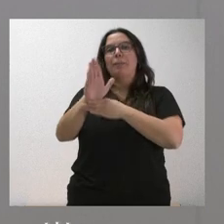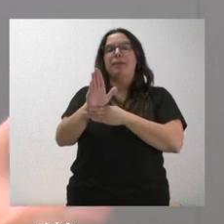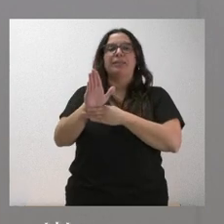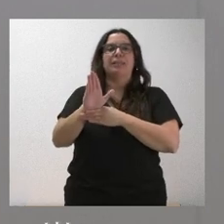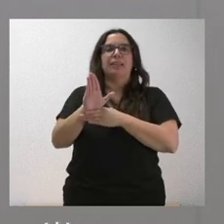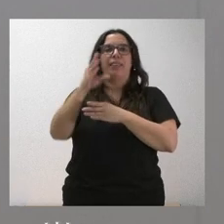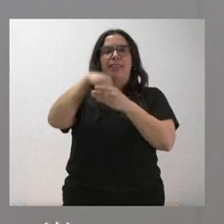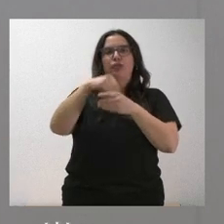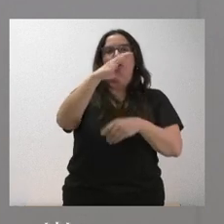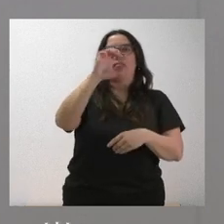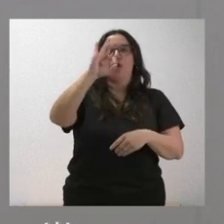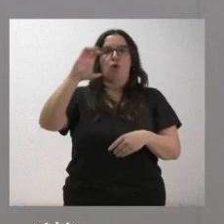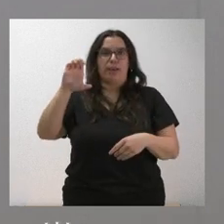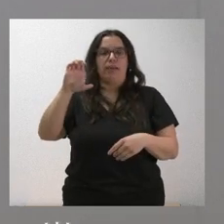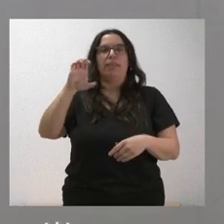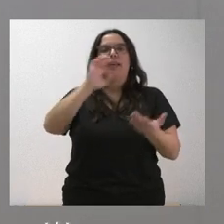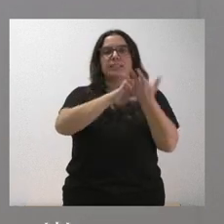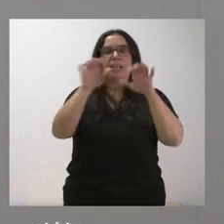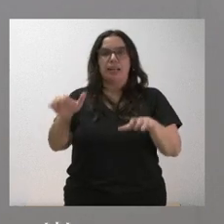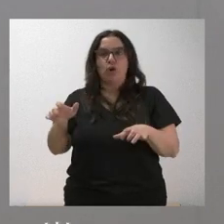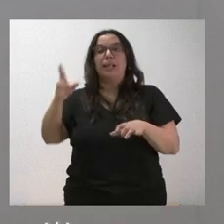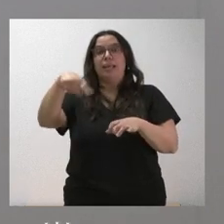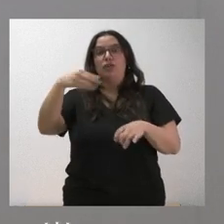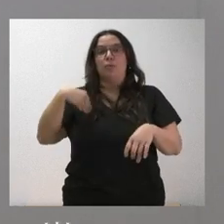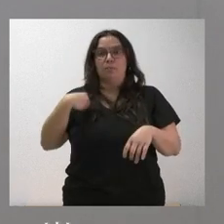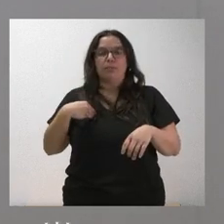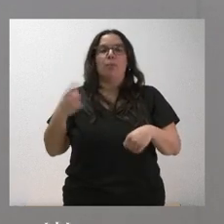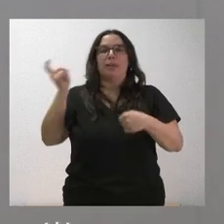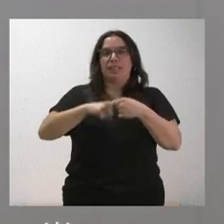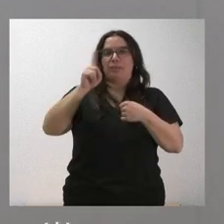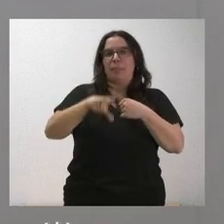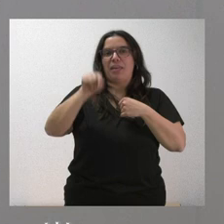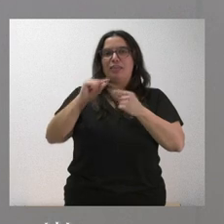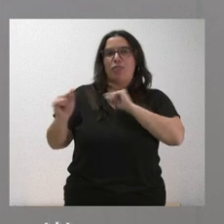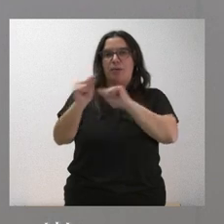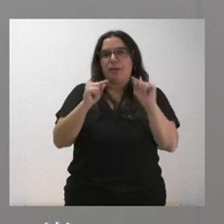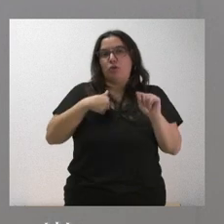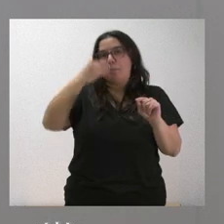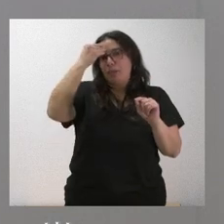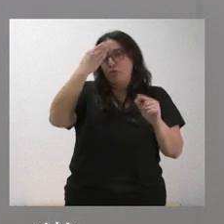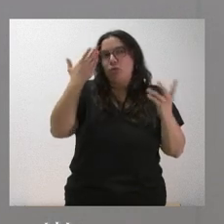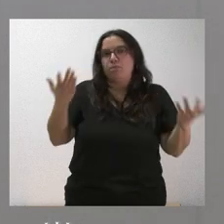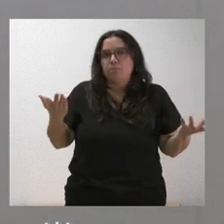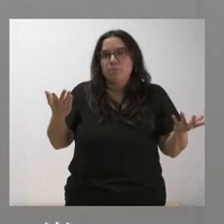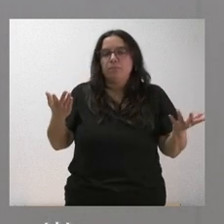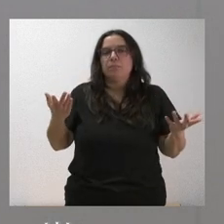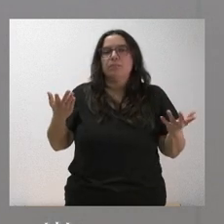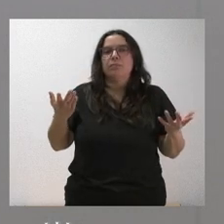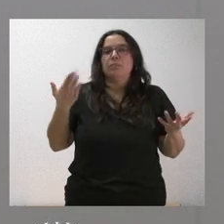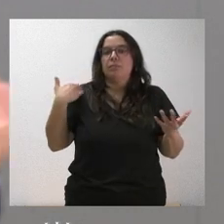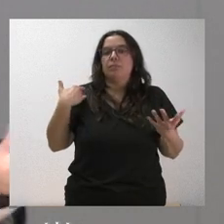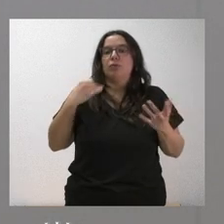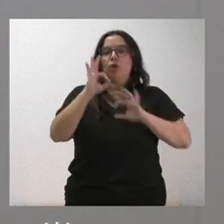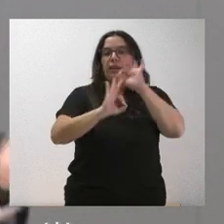Castilla de León que sí que está representada dentro de los que participan en la decisión Supongo yo que entre otros factores cuando la organización